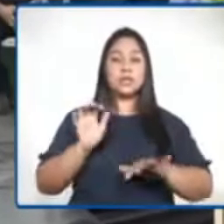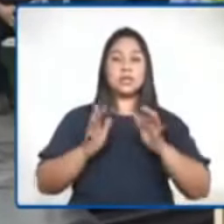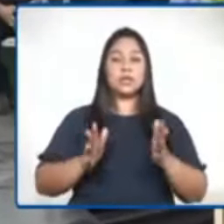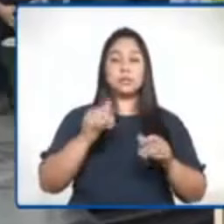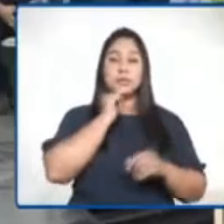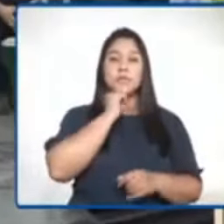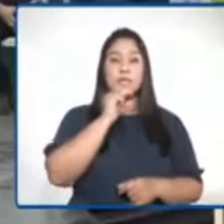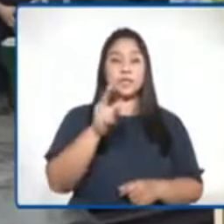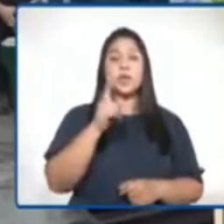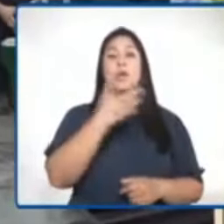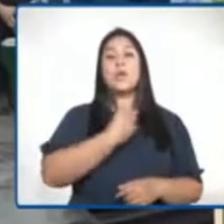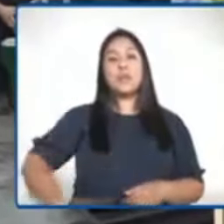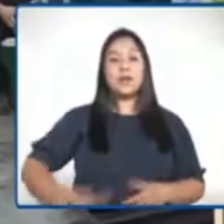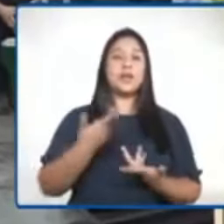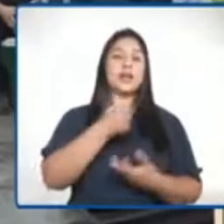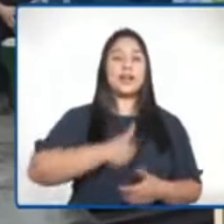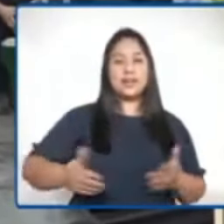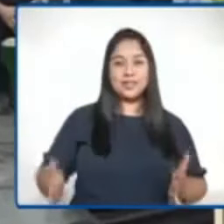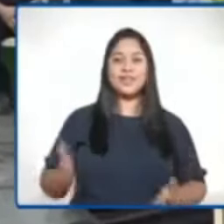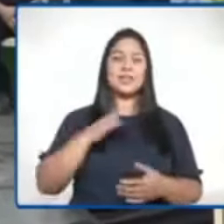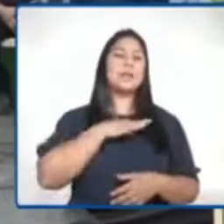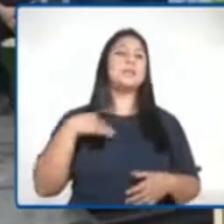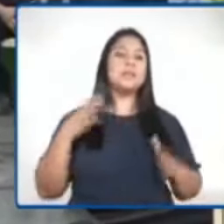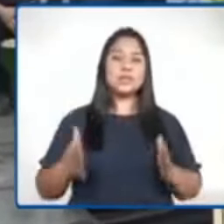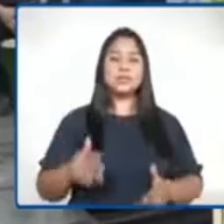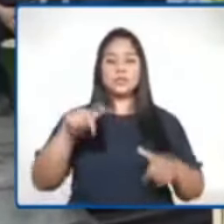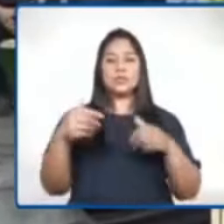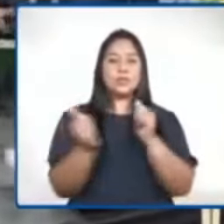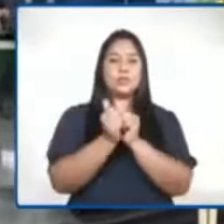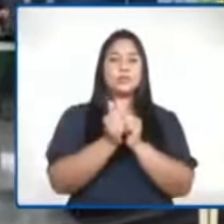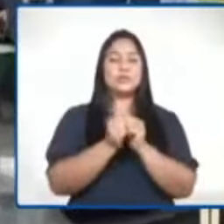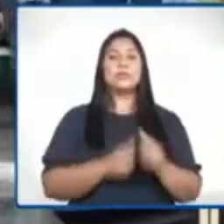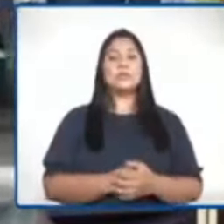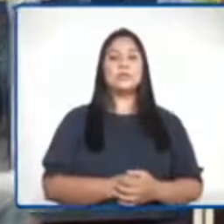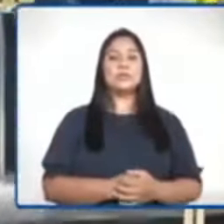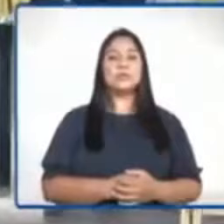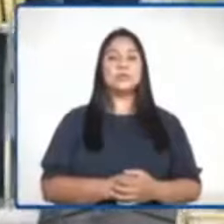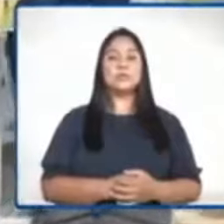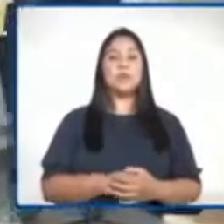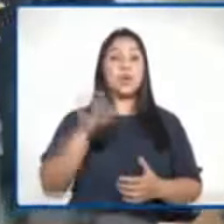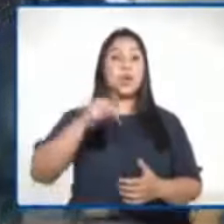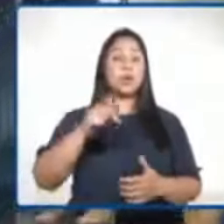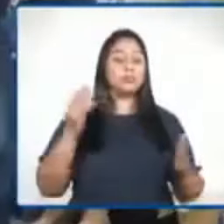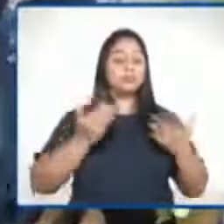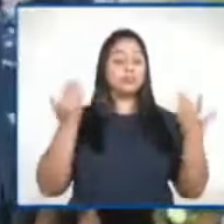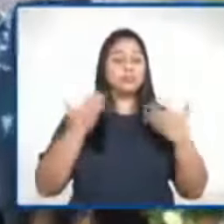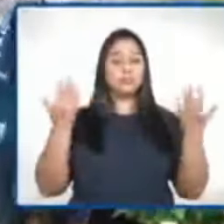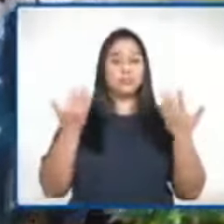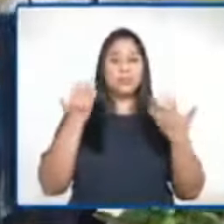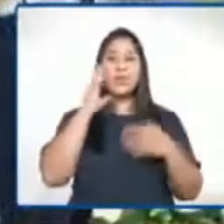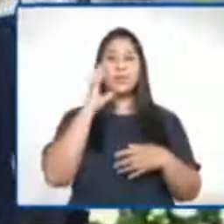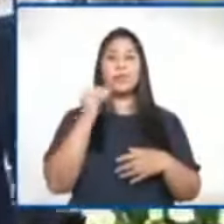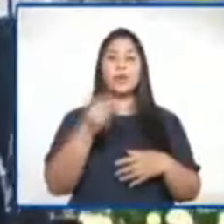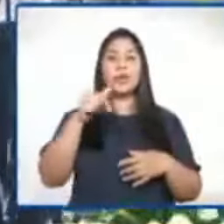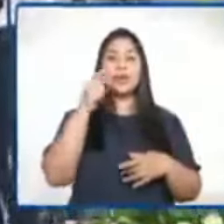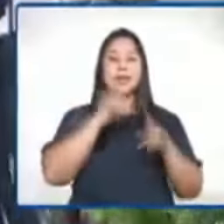señor diputado, señora alcaldesa, ministros que nos acompañan el día de hoy. Estamos contentos porque